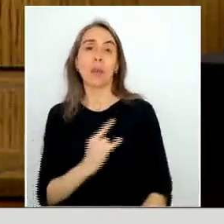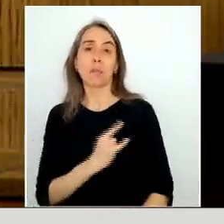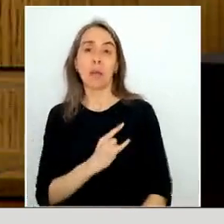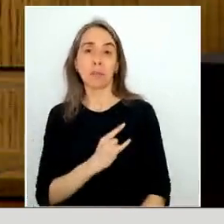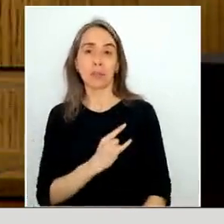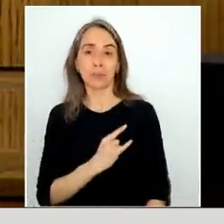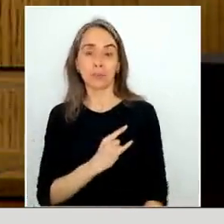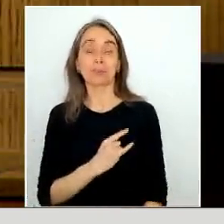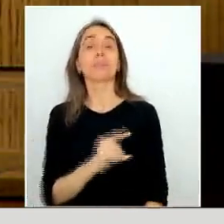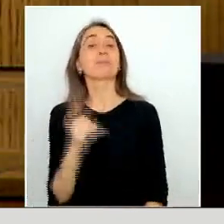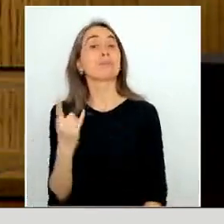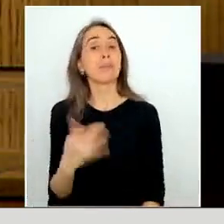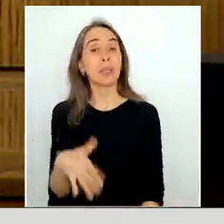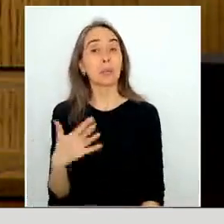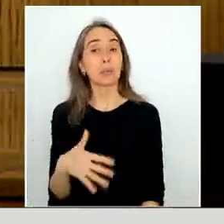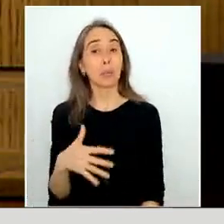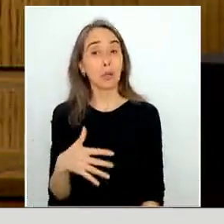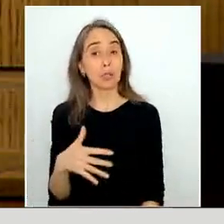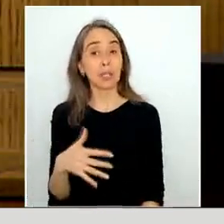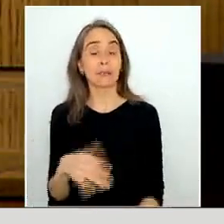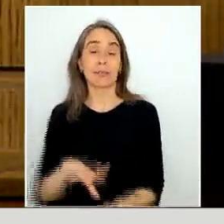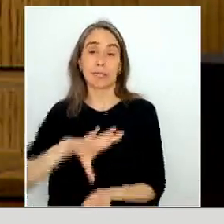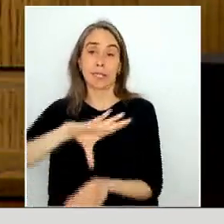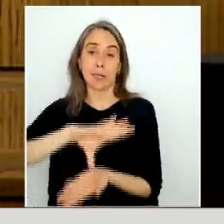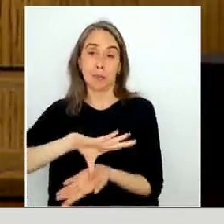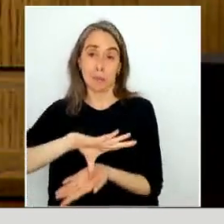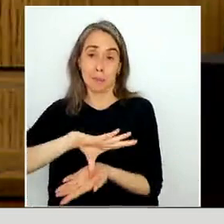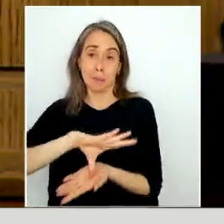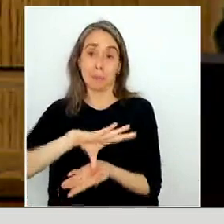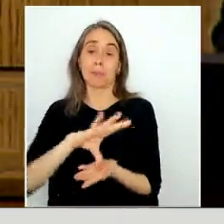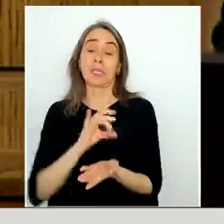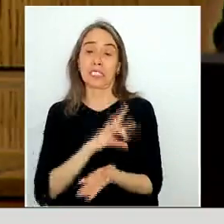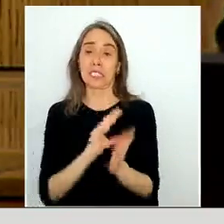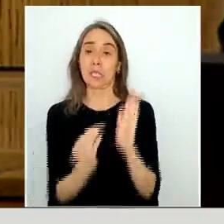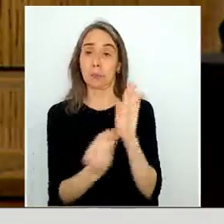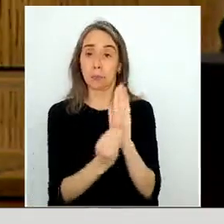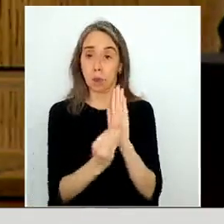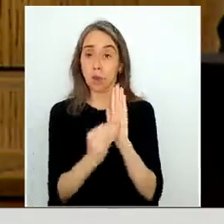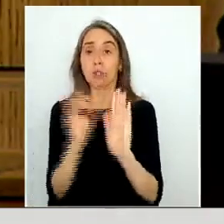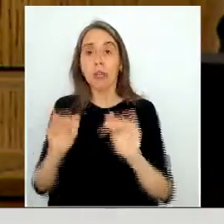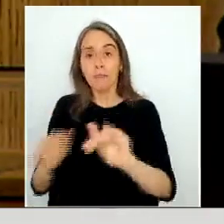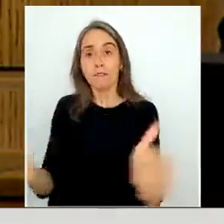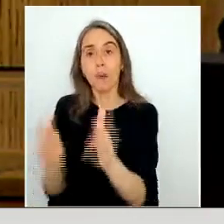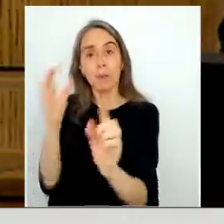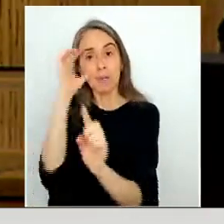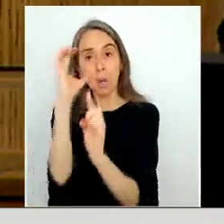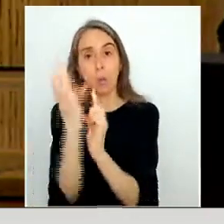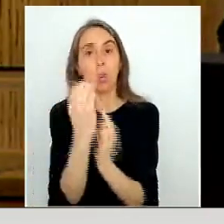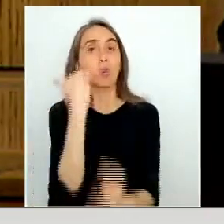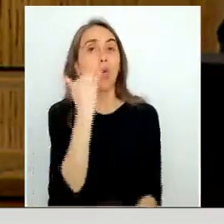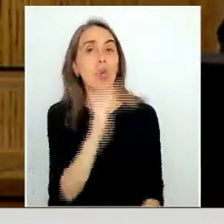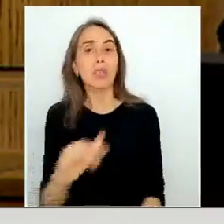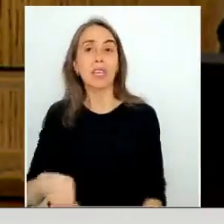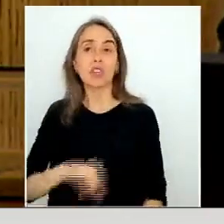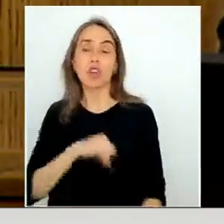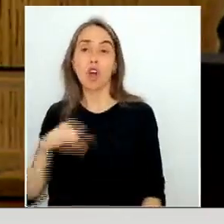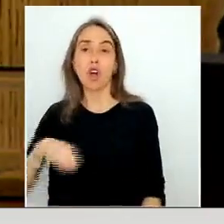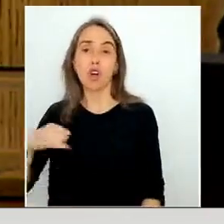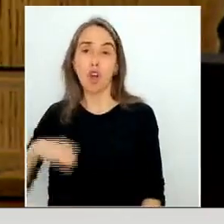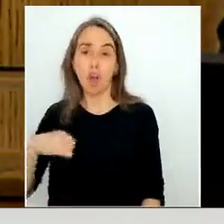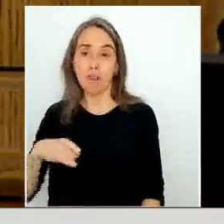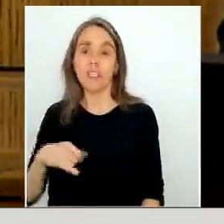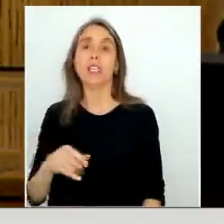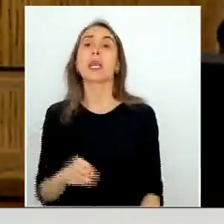fundamental que como país instem y fomentemos la cultura de nuestros niños y jóvenes Durante la etapa